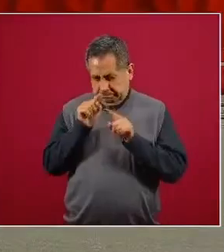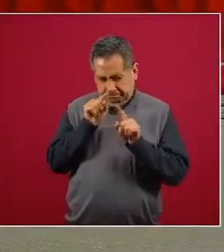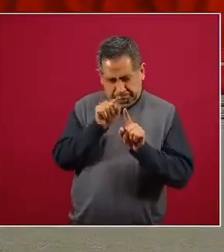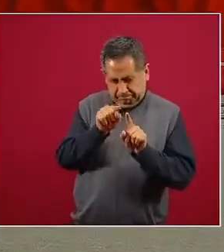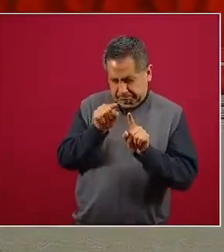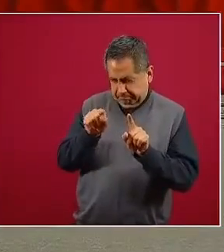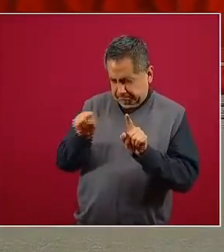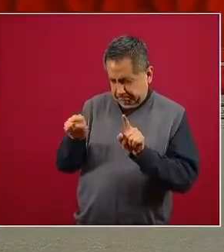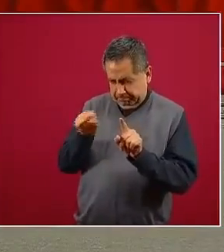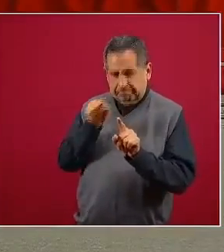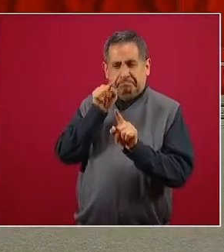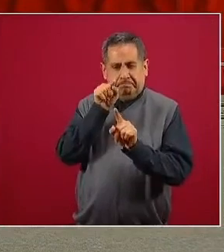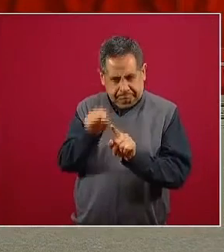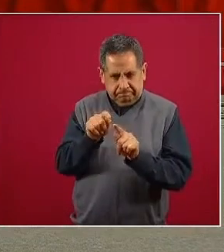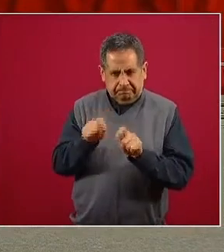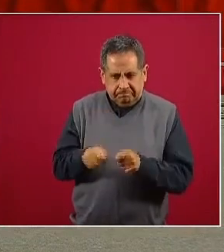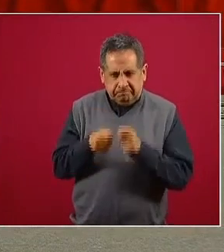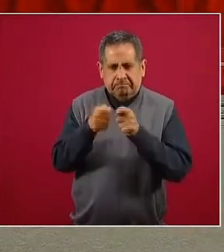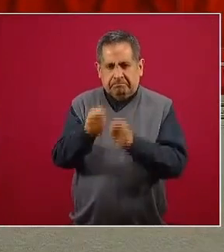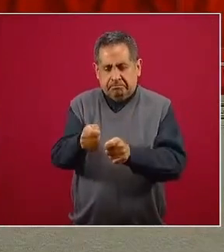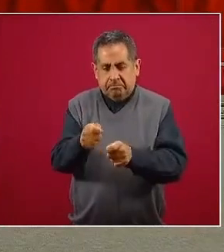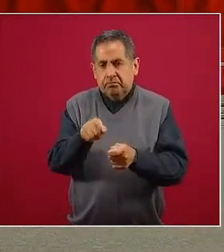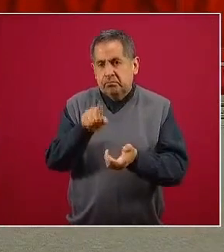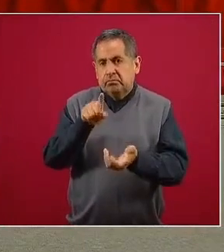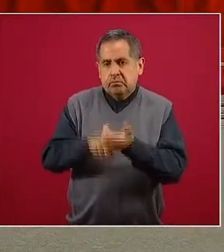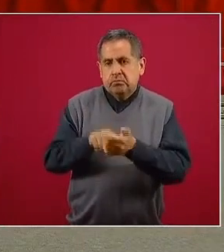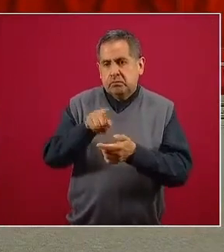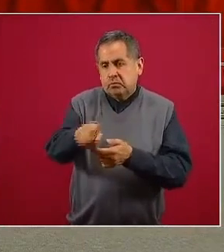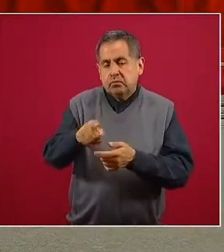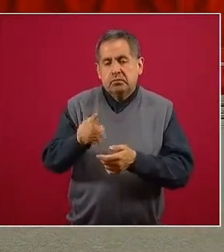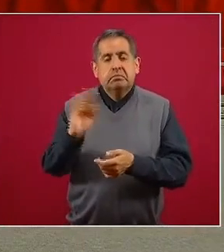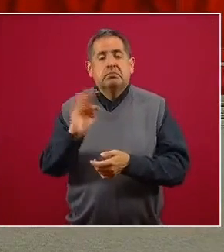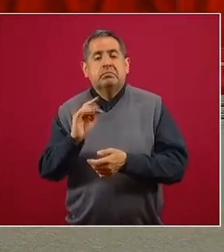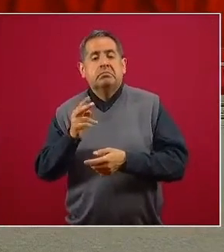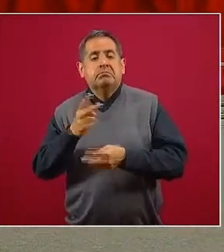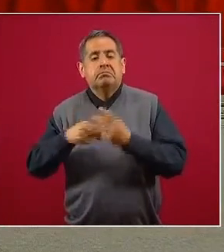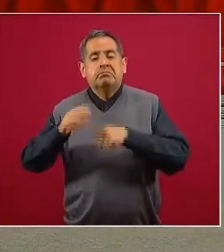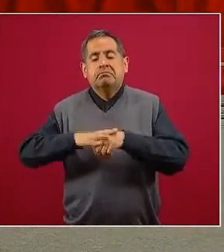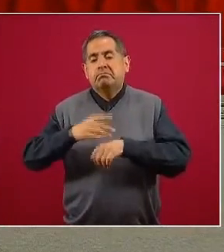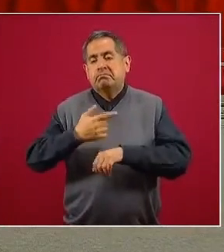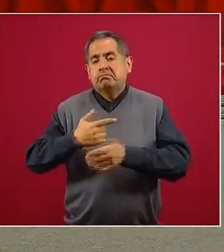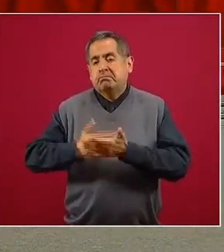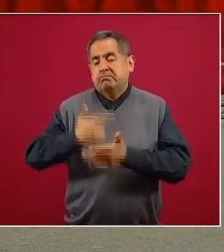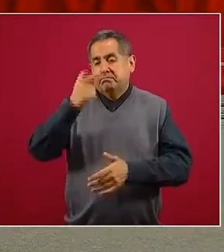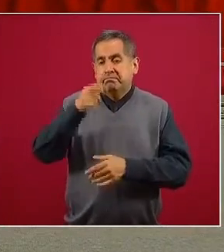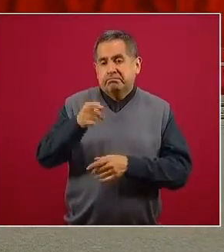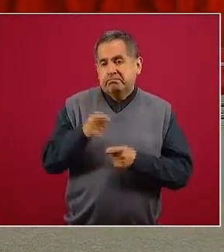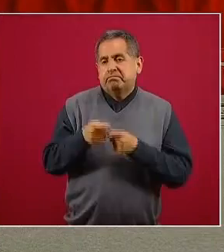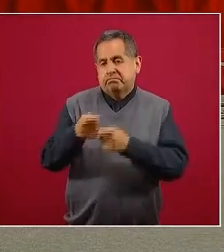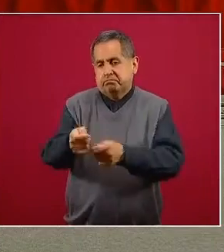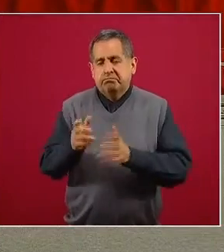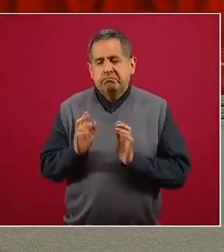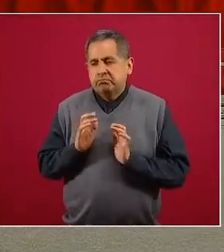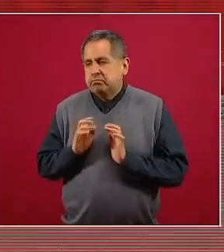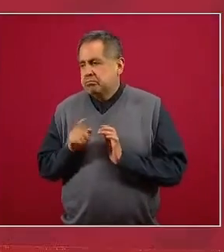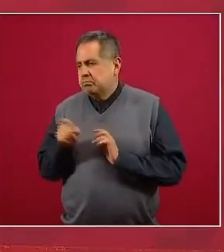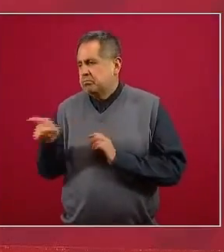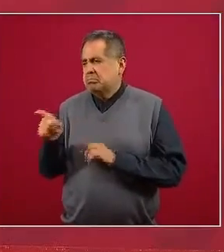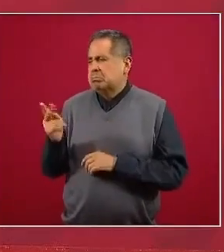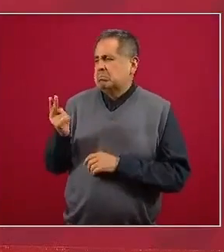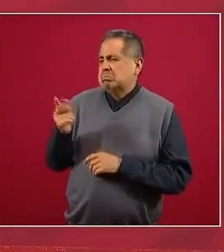selectivamente para personas con alto riesgo de complicarse. Entonces, las vacunas pueden tener como